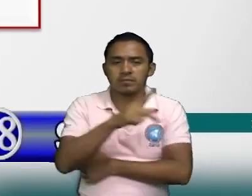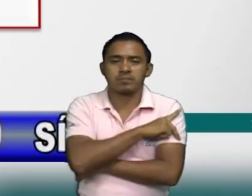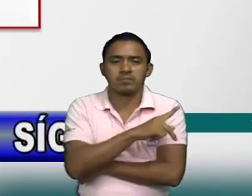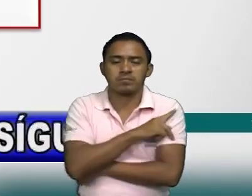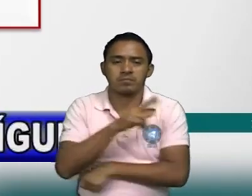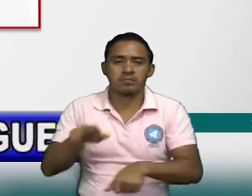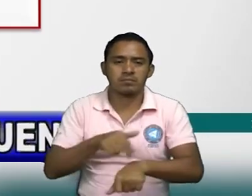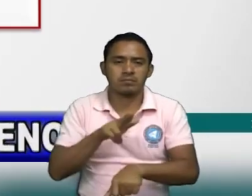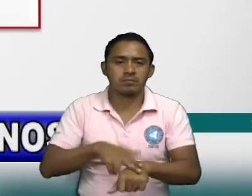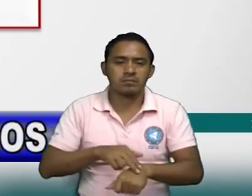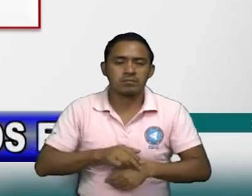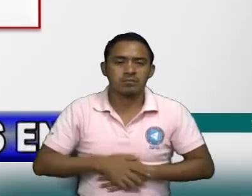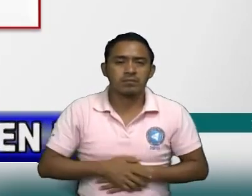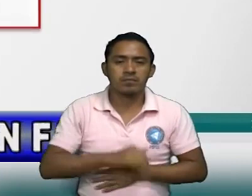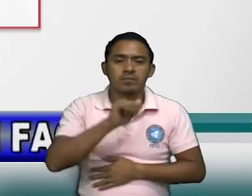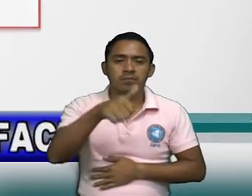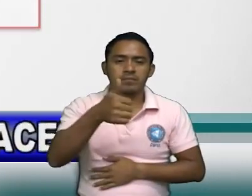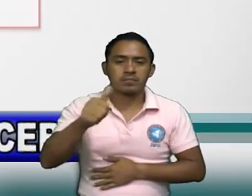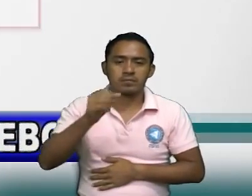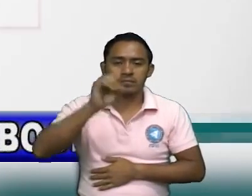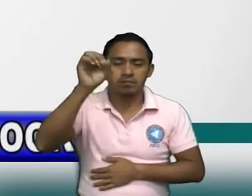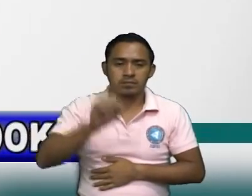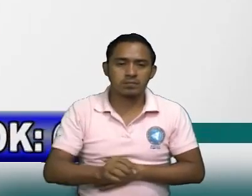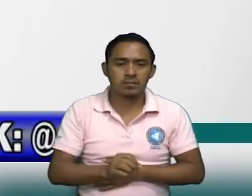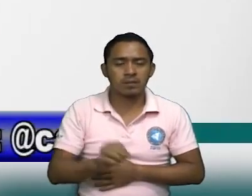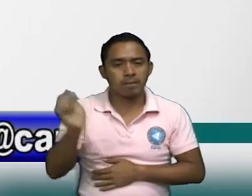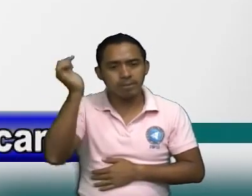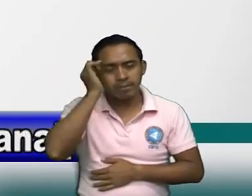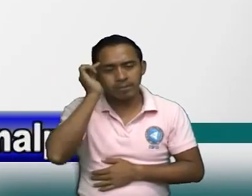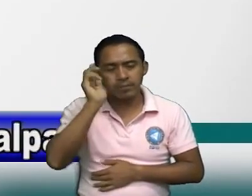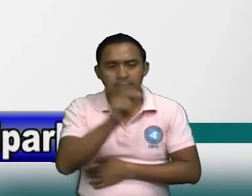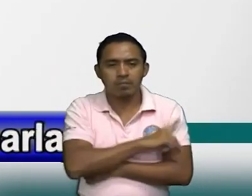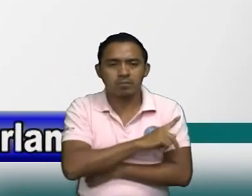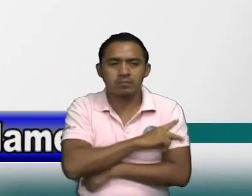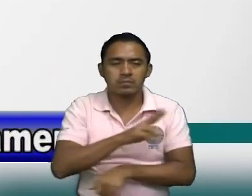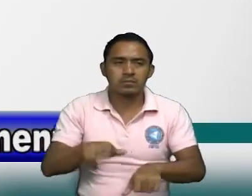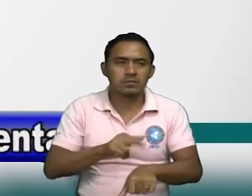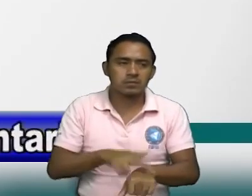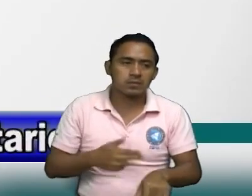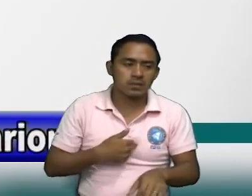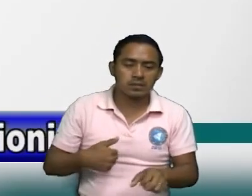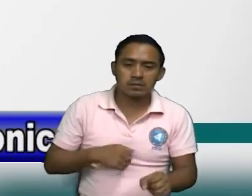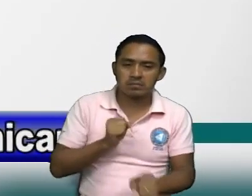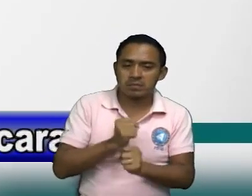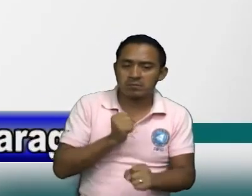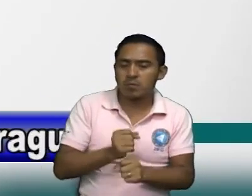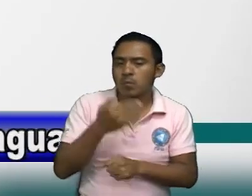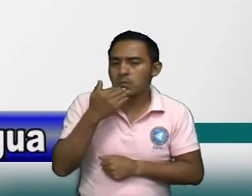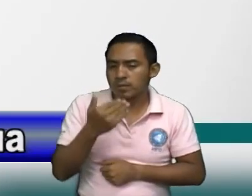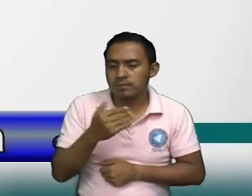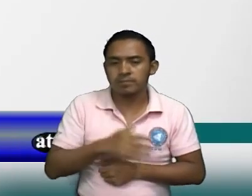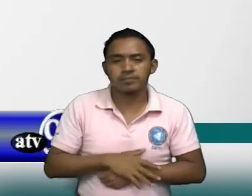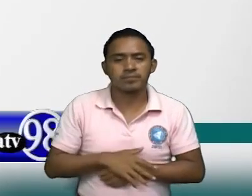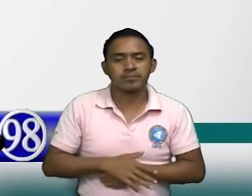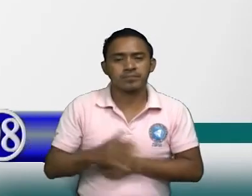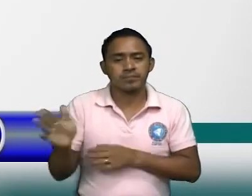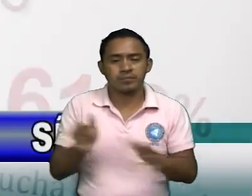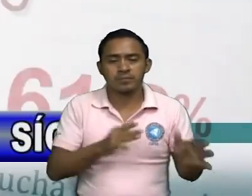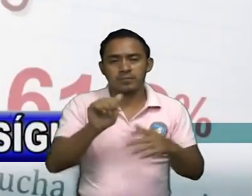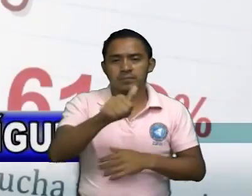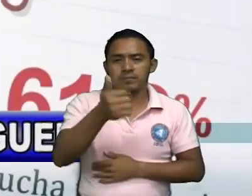Policía Nacional. El 66% considera que la policía realiza un trabajo profesional. Por otra parte,